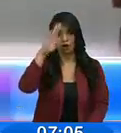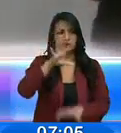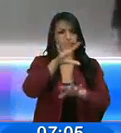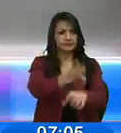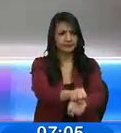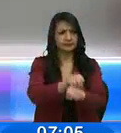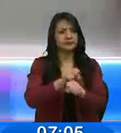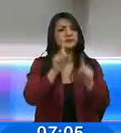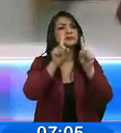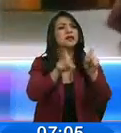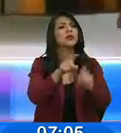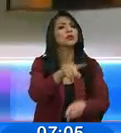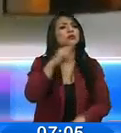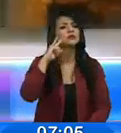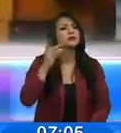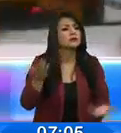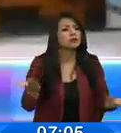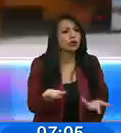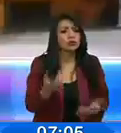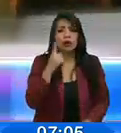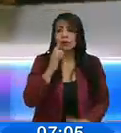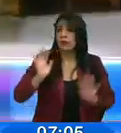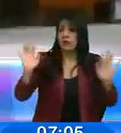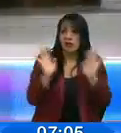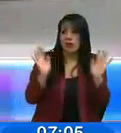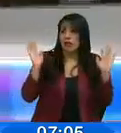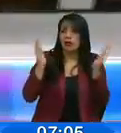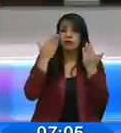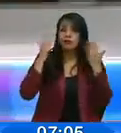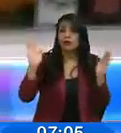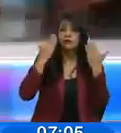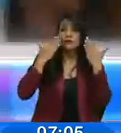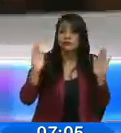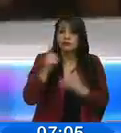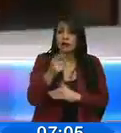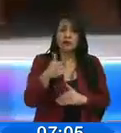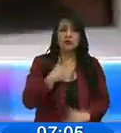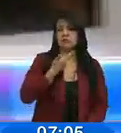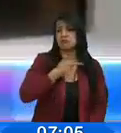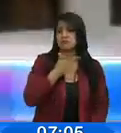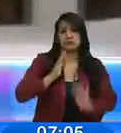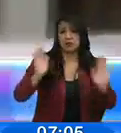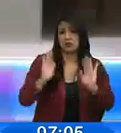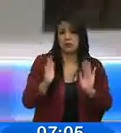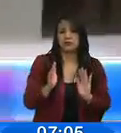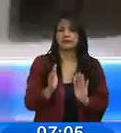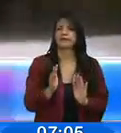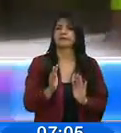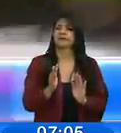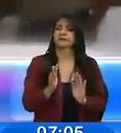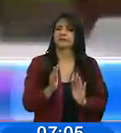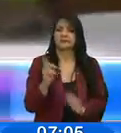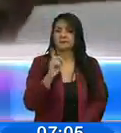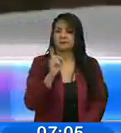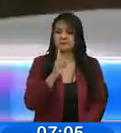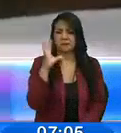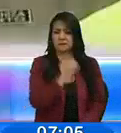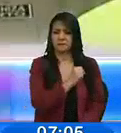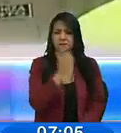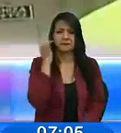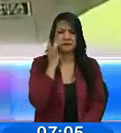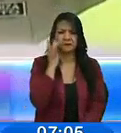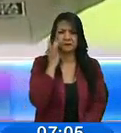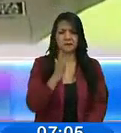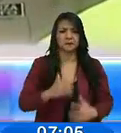del paradero de la menor, a pesar que expresó que no sabía nada, que él se quedó libando, sus argumentos fueron débiles y algo no cuadraba.